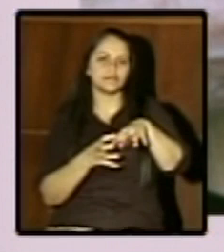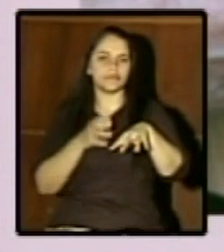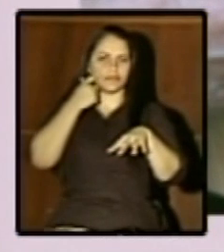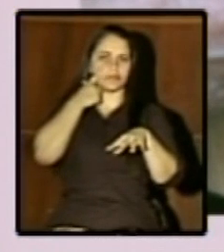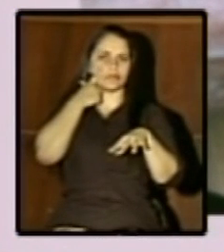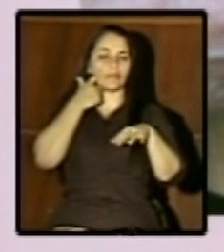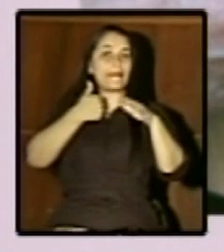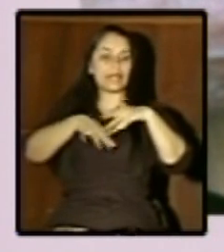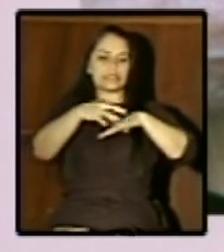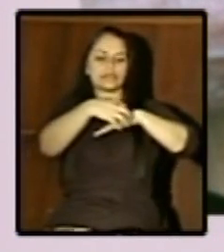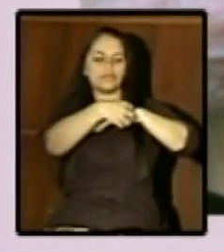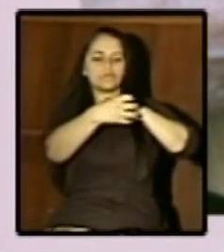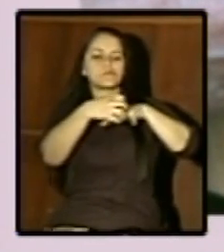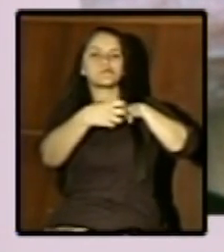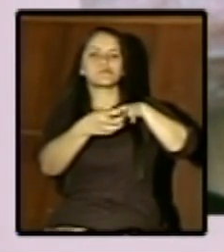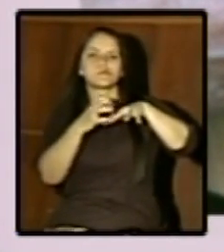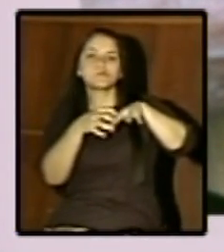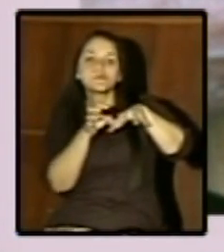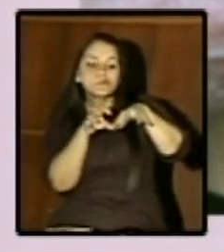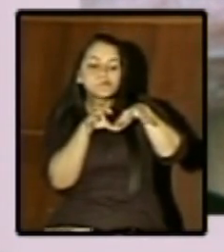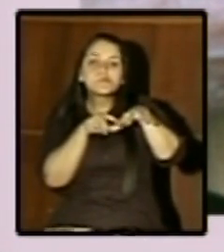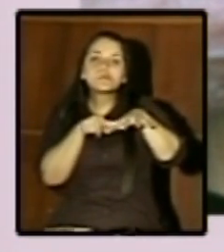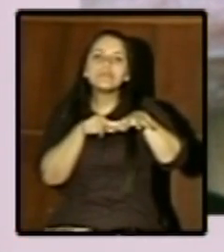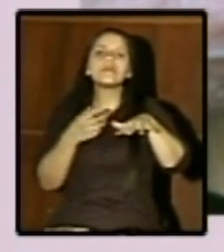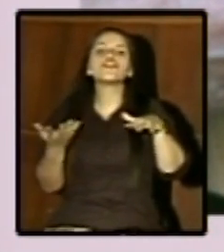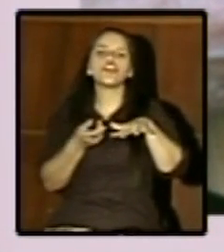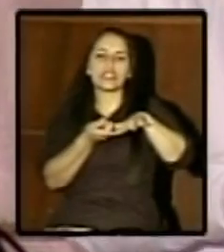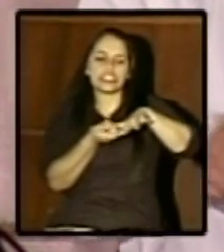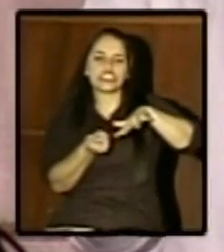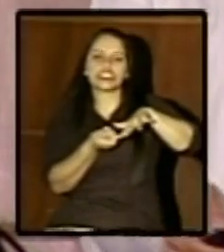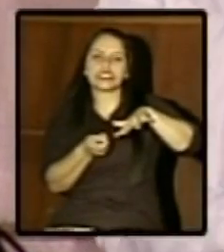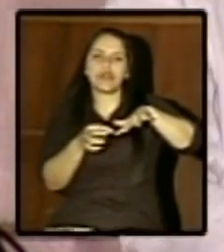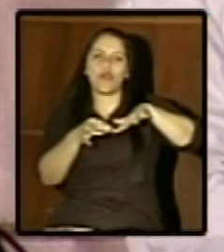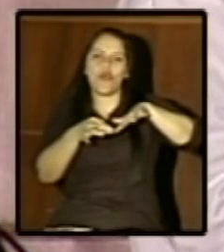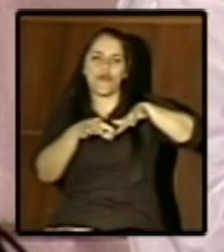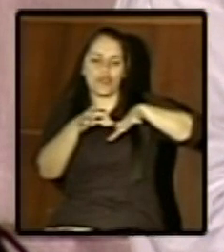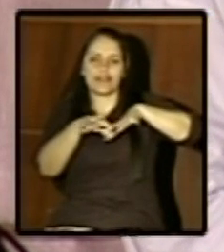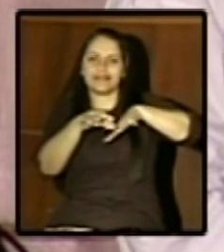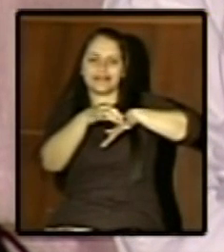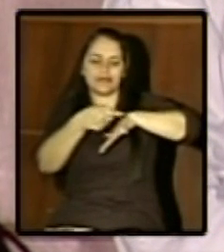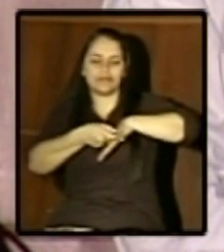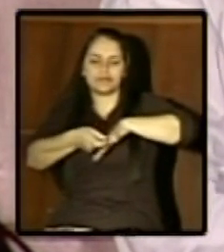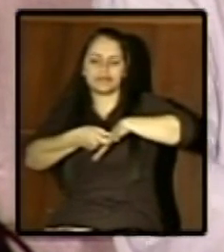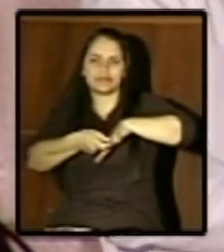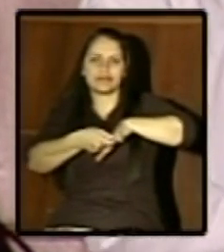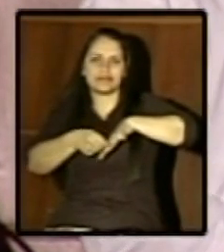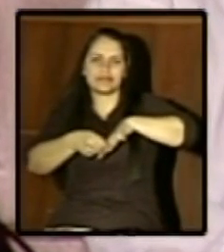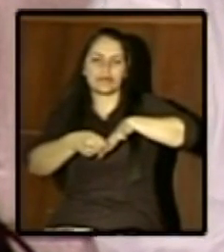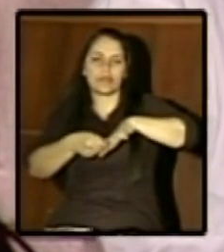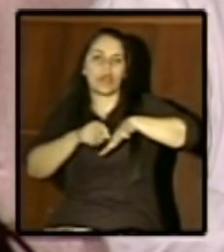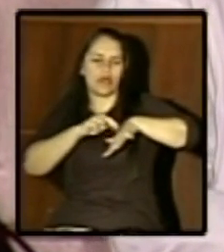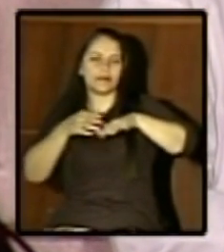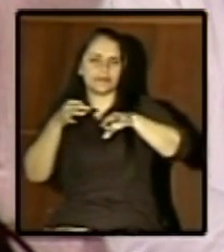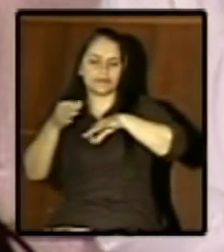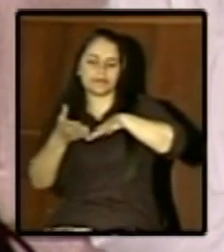ahí como en remojo, el compromiso es más de las articulaciones de los dedos que están más cerquita de las uñas. En cambio, la